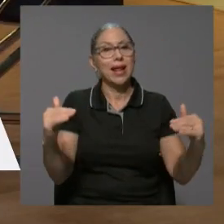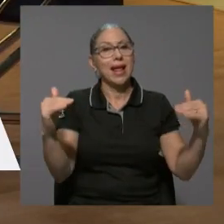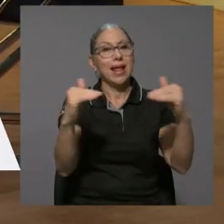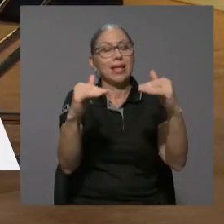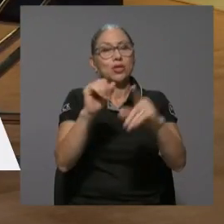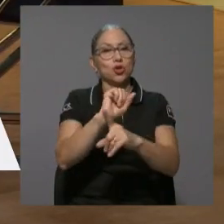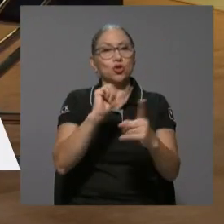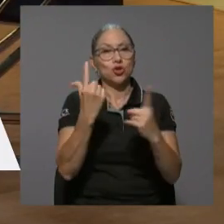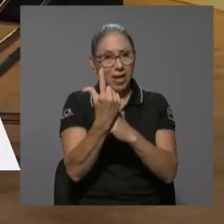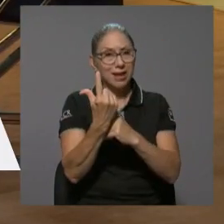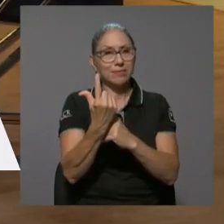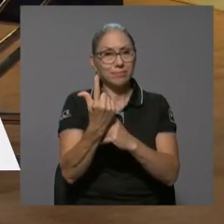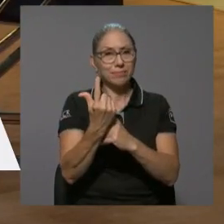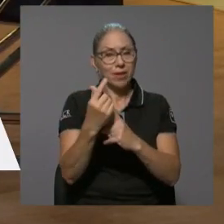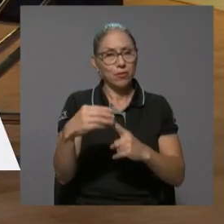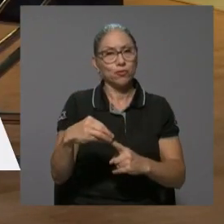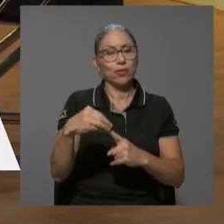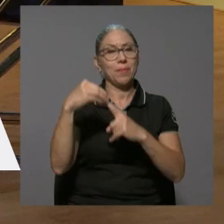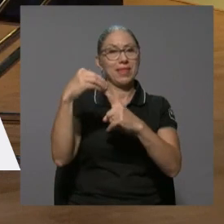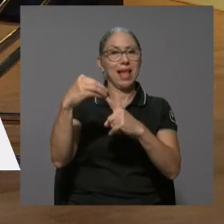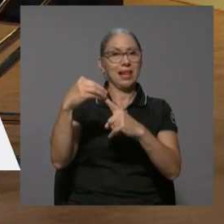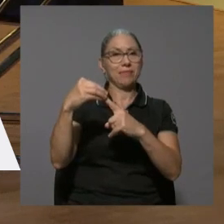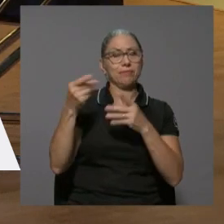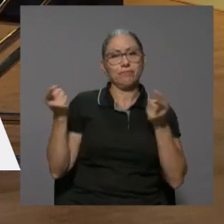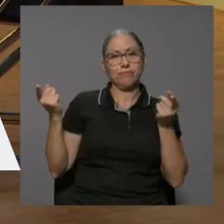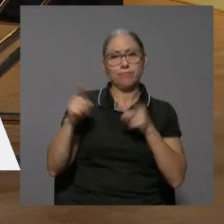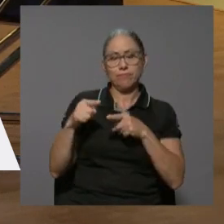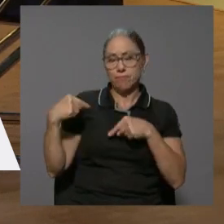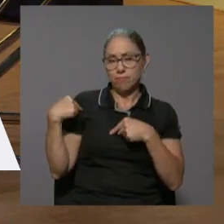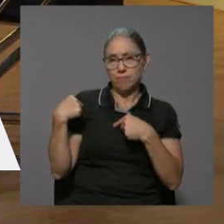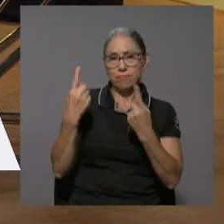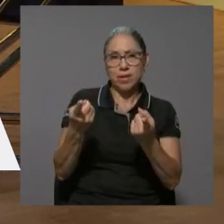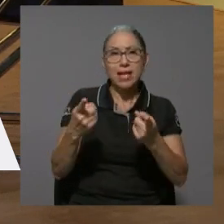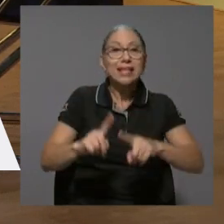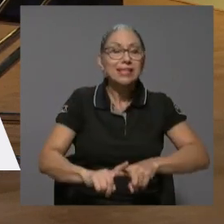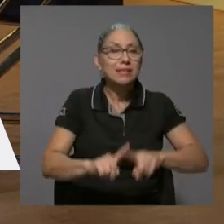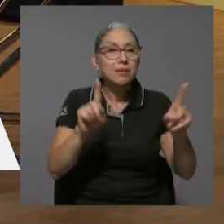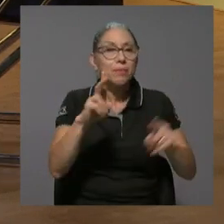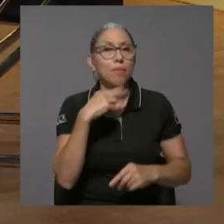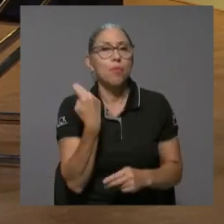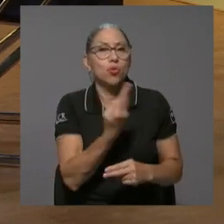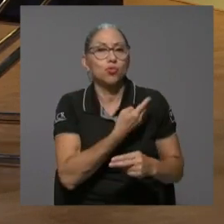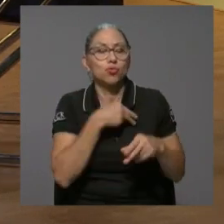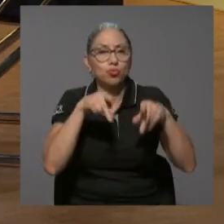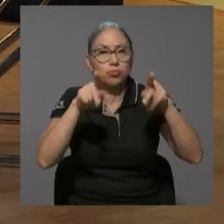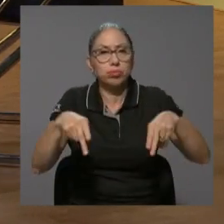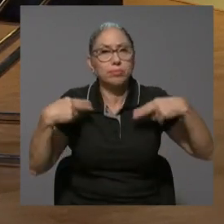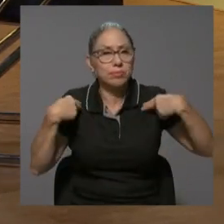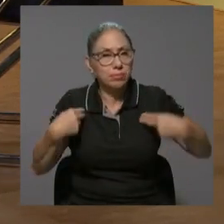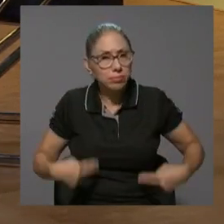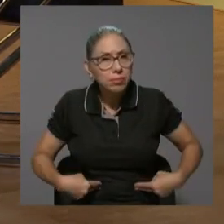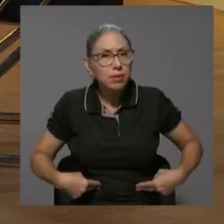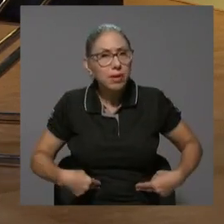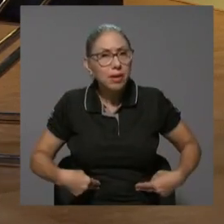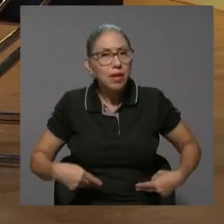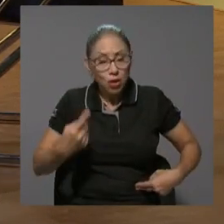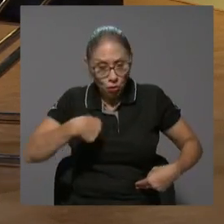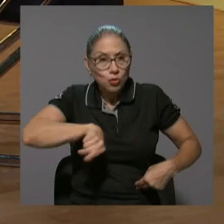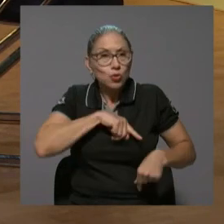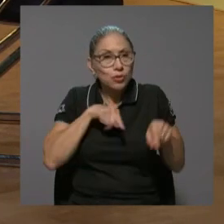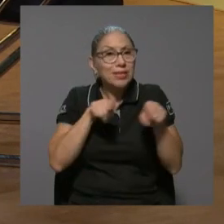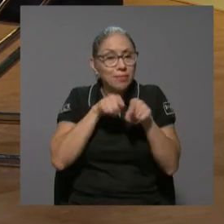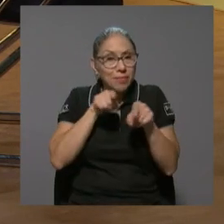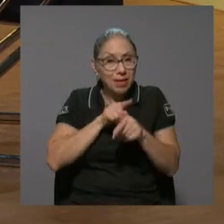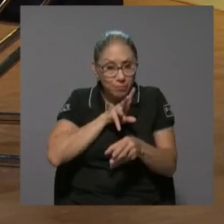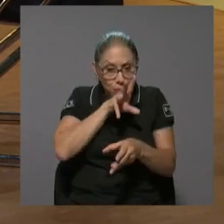es sistémico. Sin embargo, nosotros como seres humanos, que somos parte de ese sistema, porque